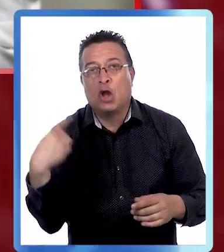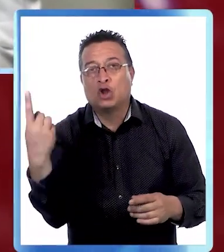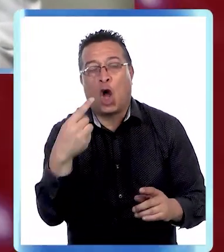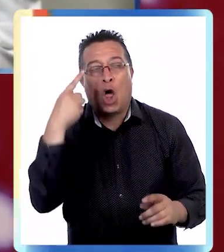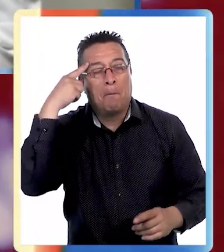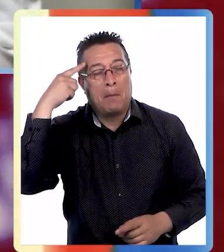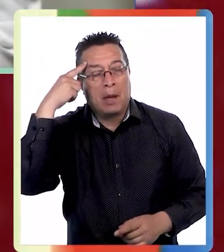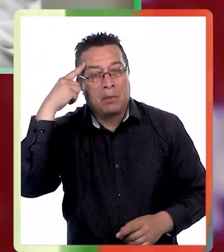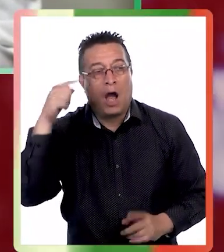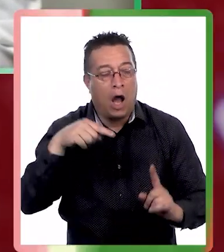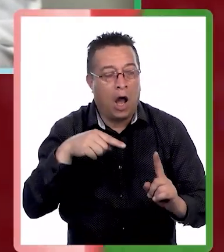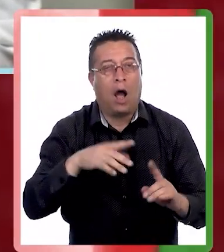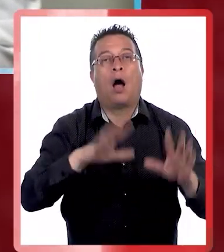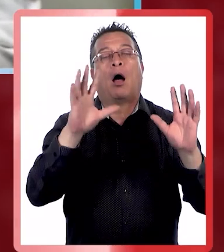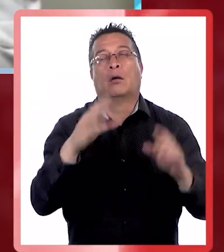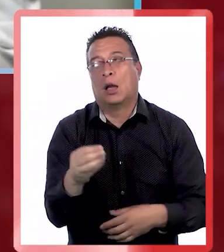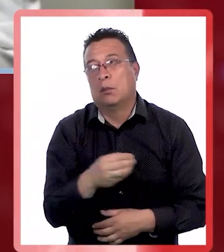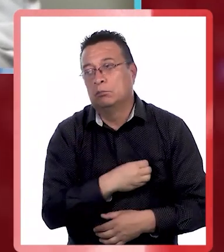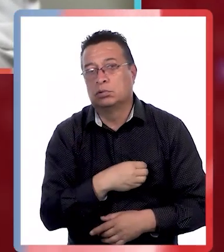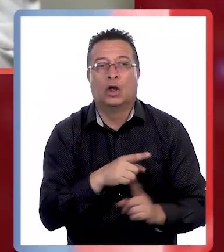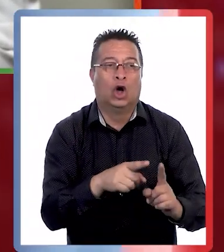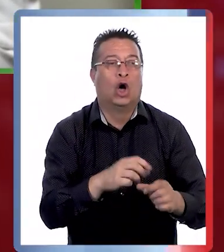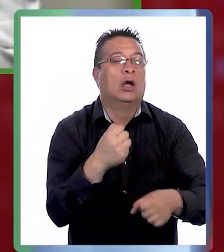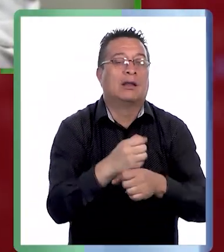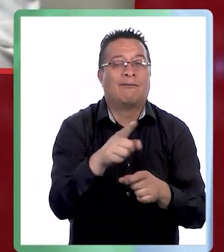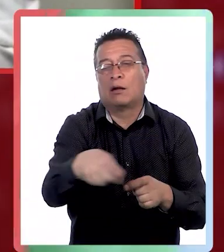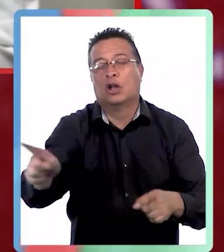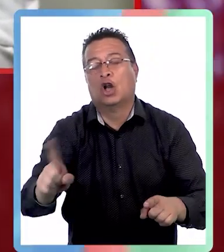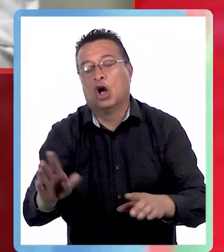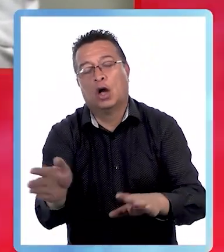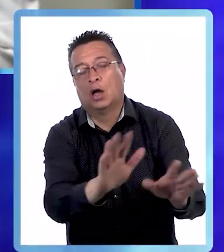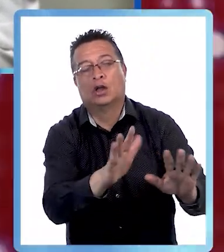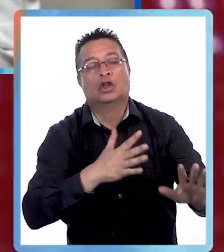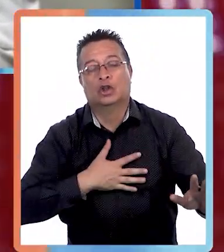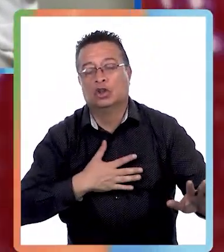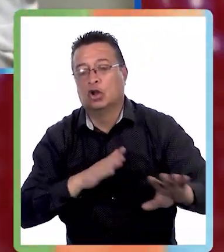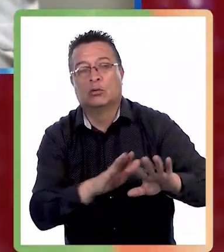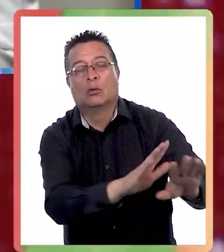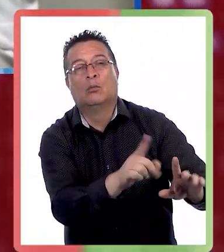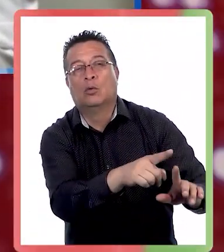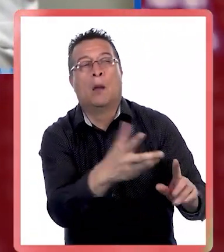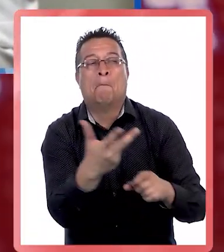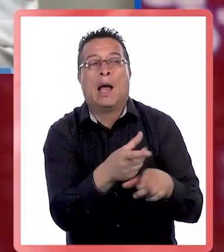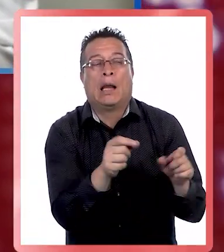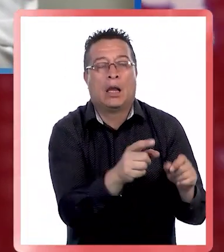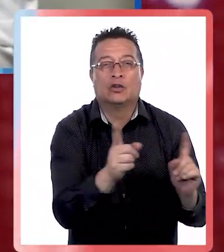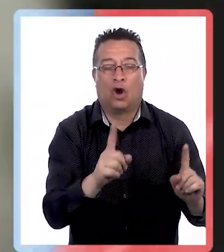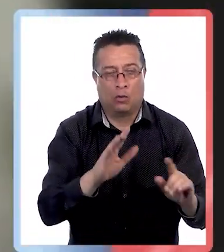empieza a incapacitarlos de roles cotidianos que pueden cumplir igual, ¿no?